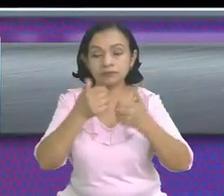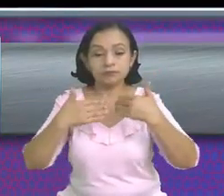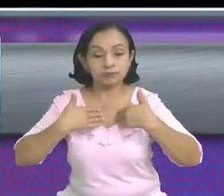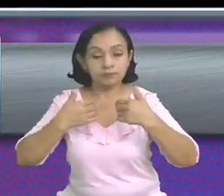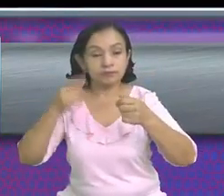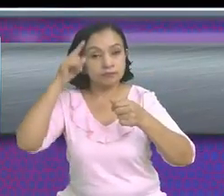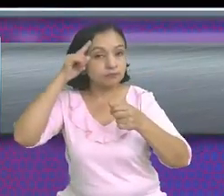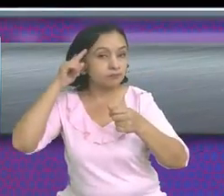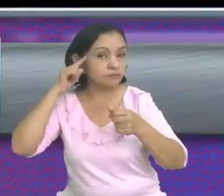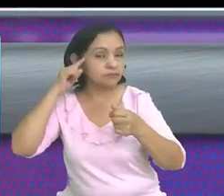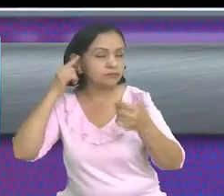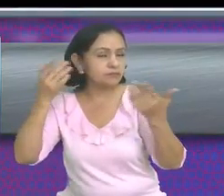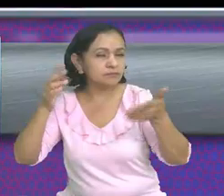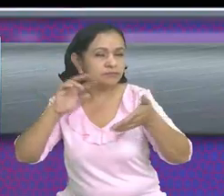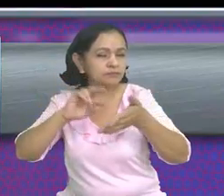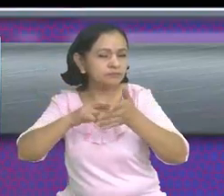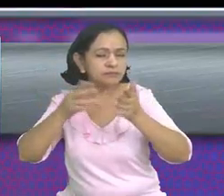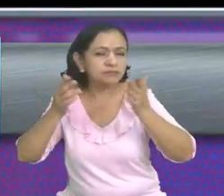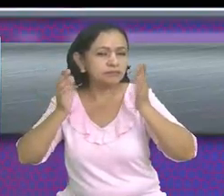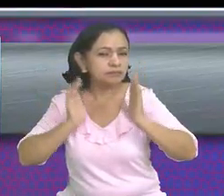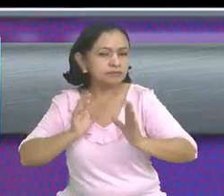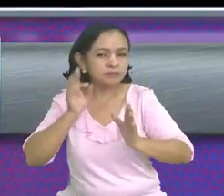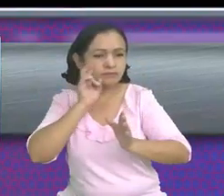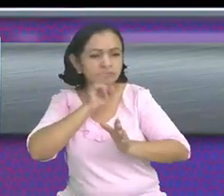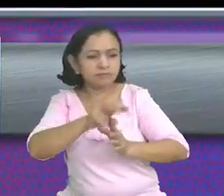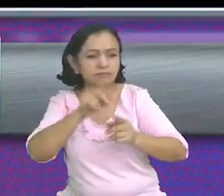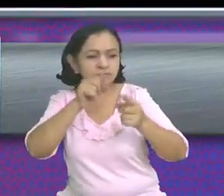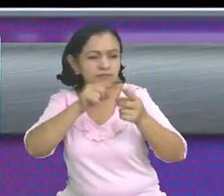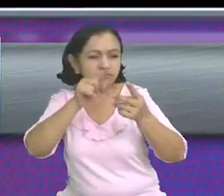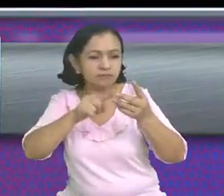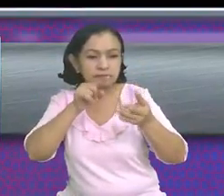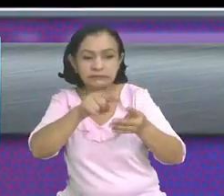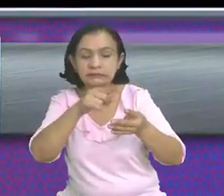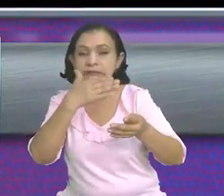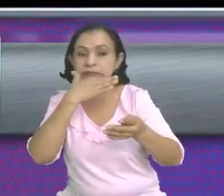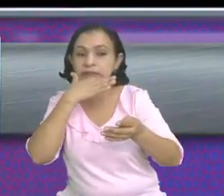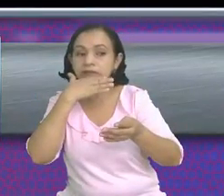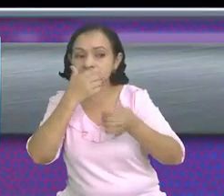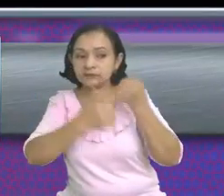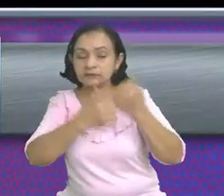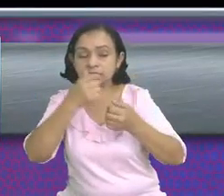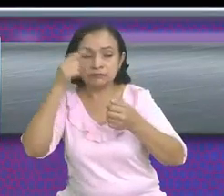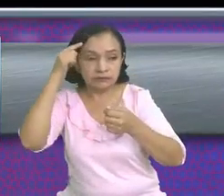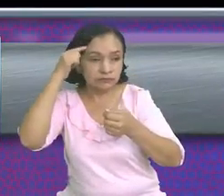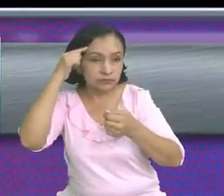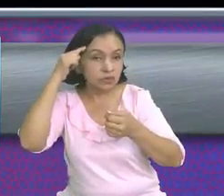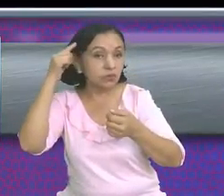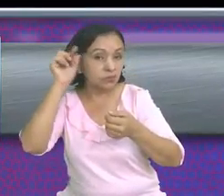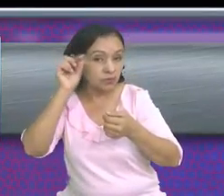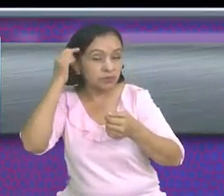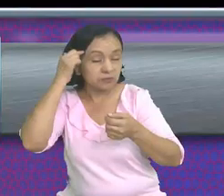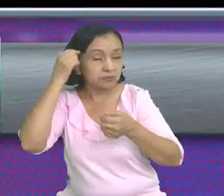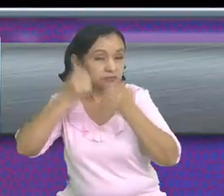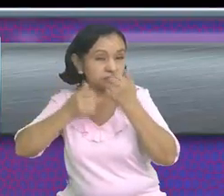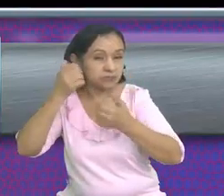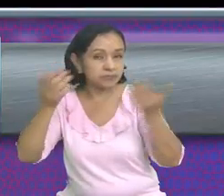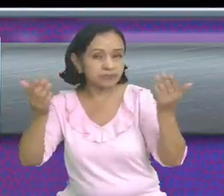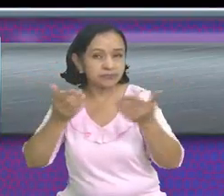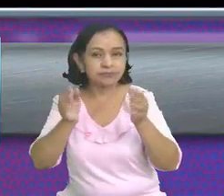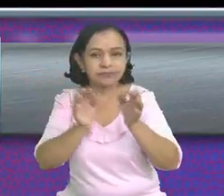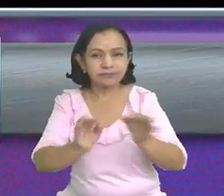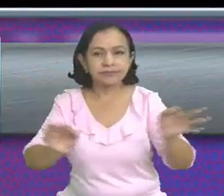mental? ¿Qué síntomas, qué signos nos deben indicar de que está atravesando este Esa problema? Pregunta